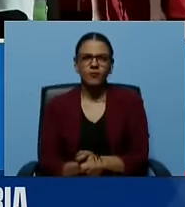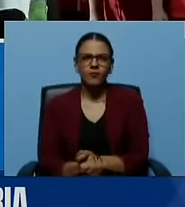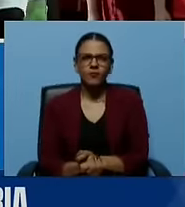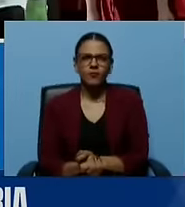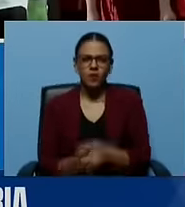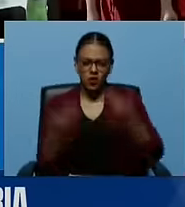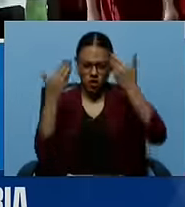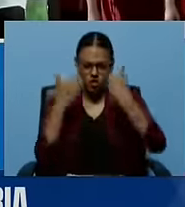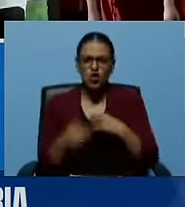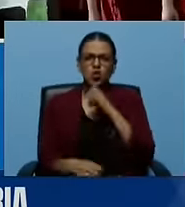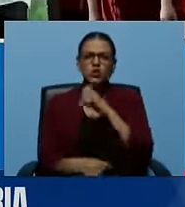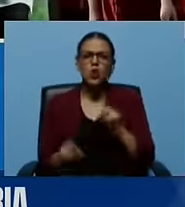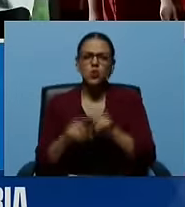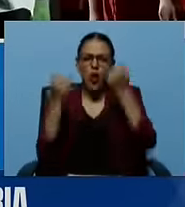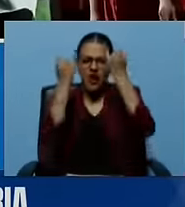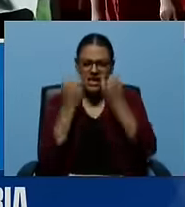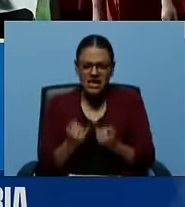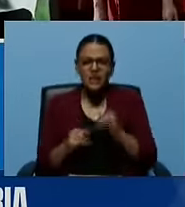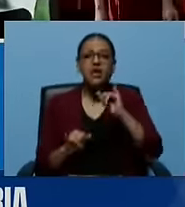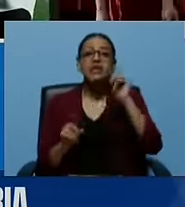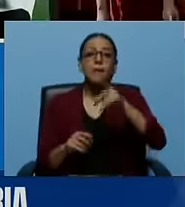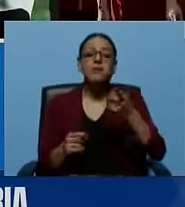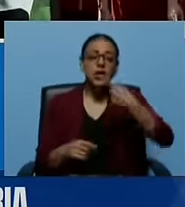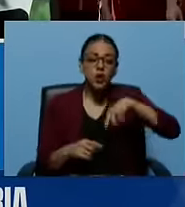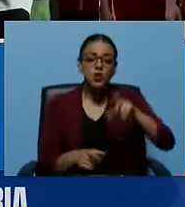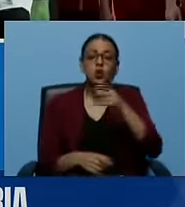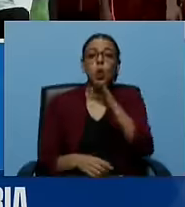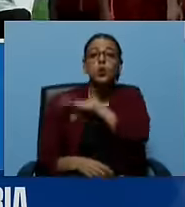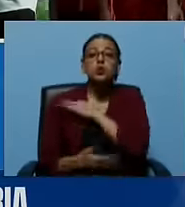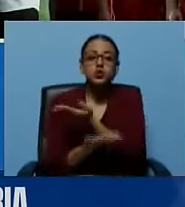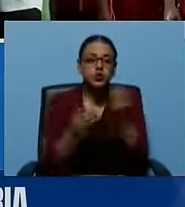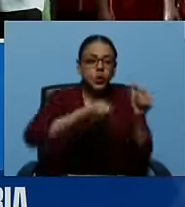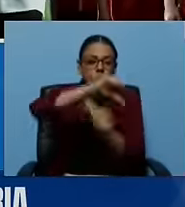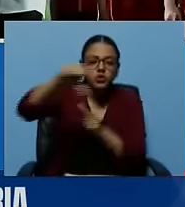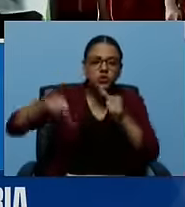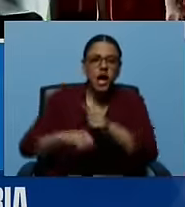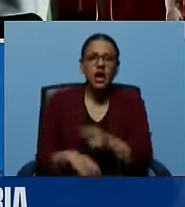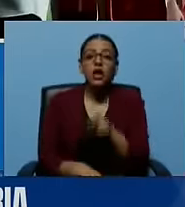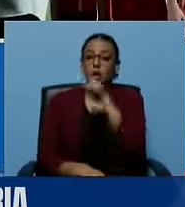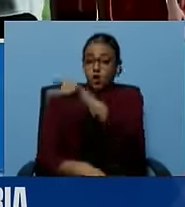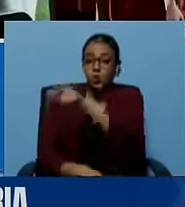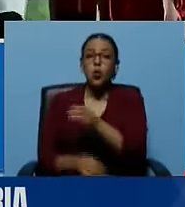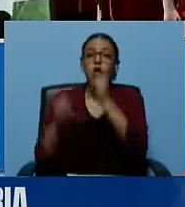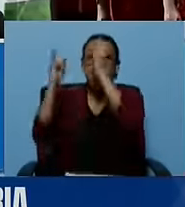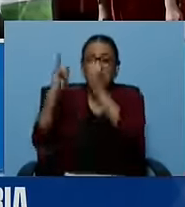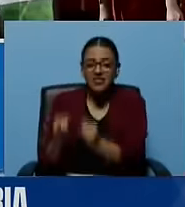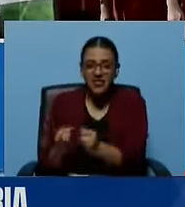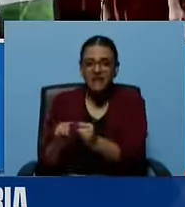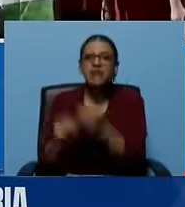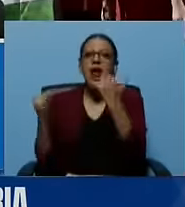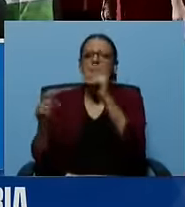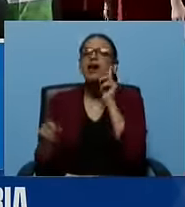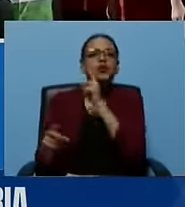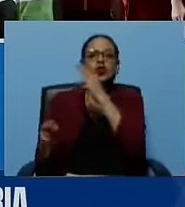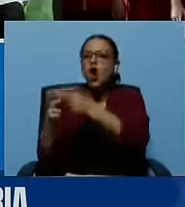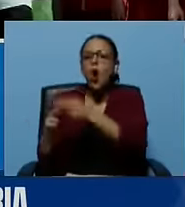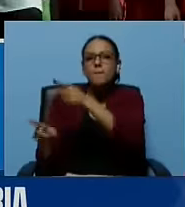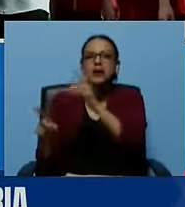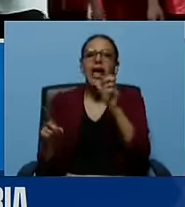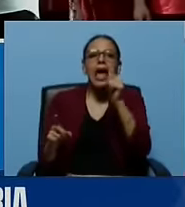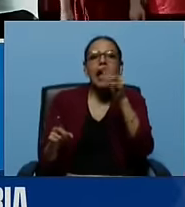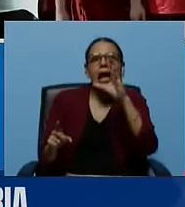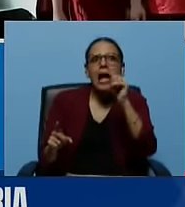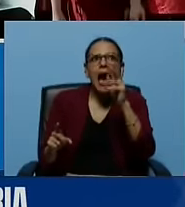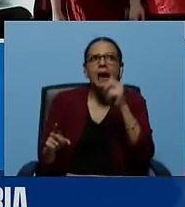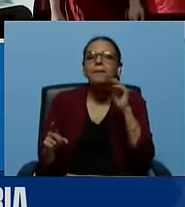Uno es un ser individual y un ser social. Tú eres un ser individual, tienes un nombre, Carmen María.